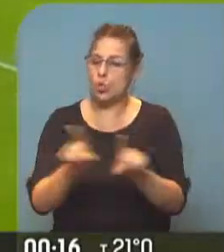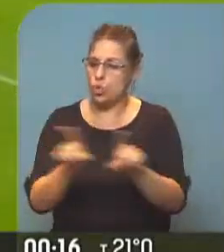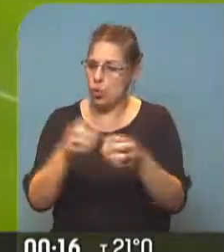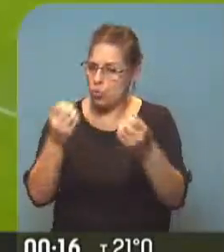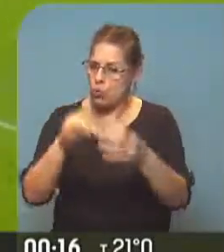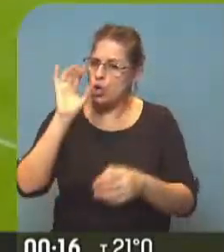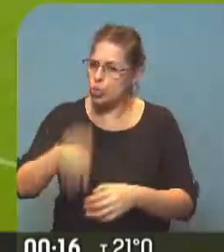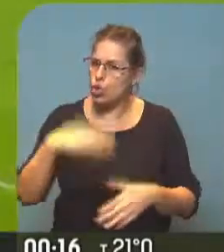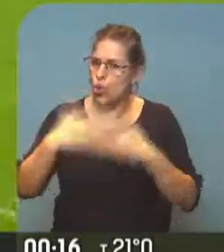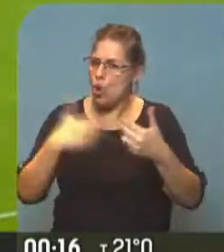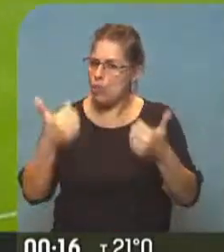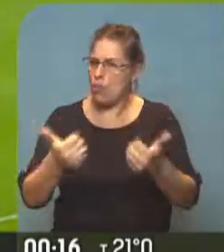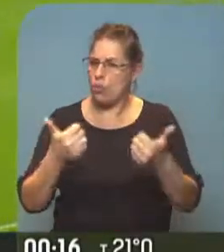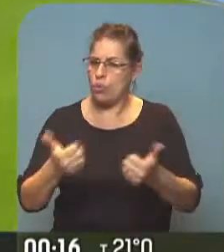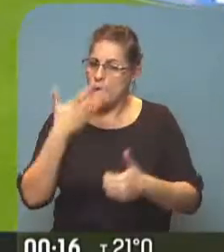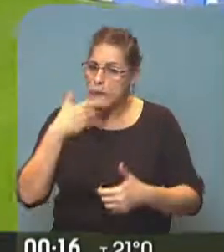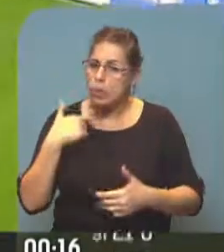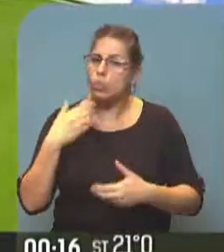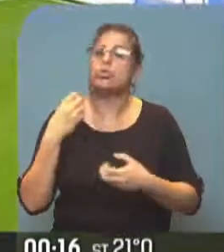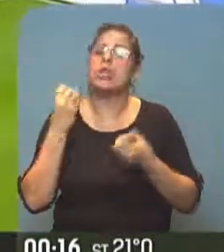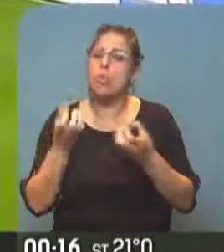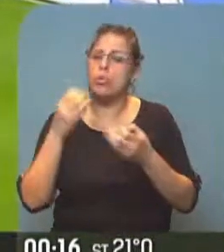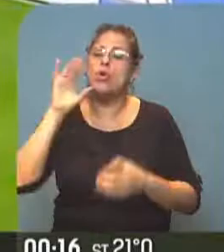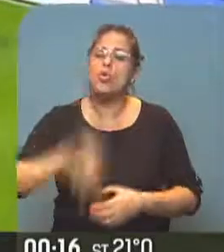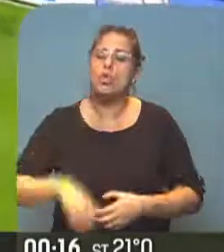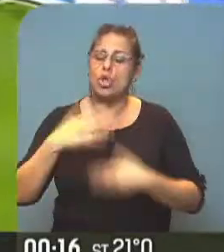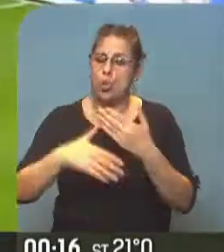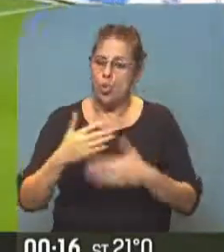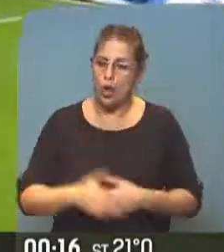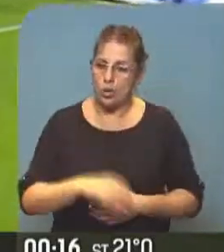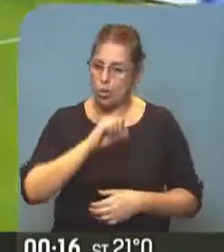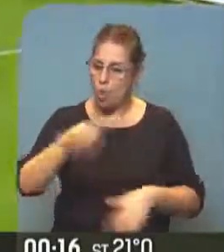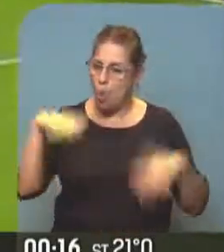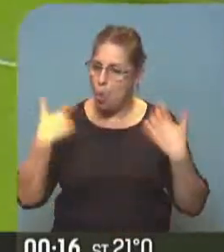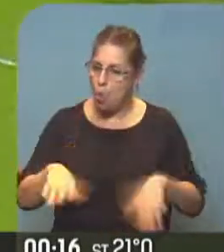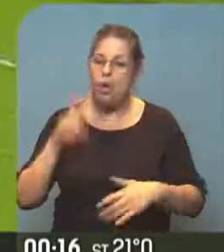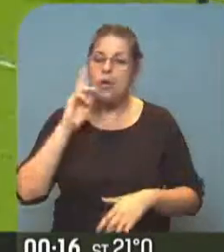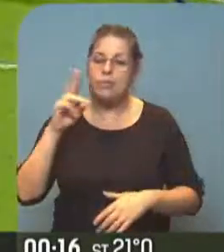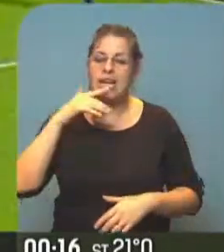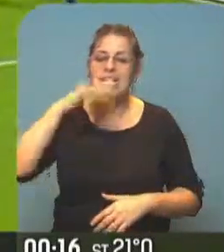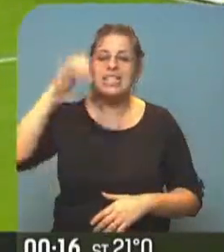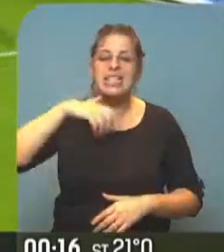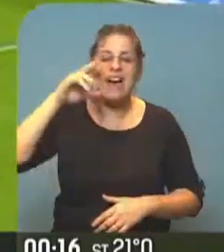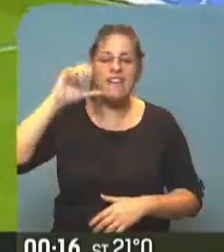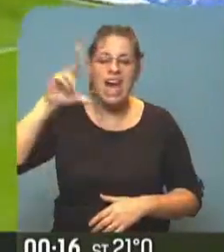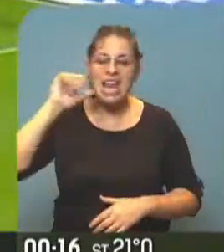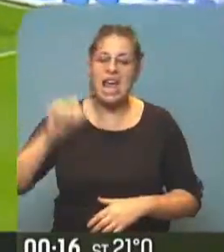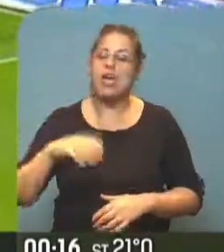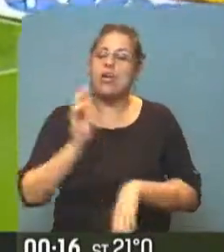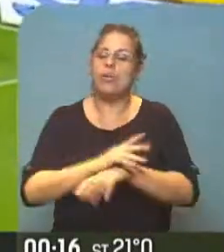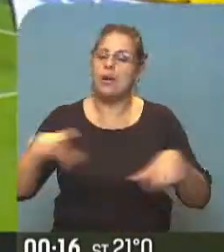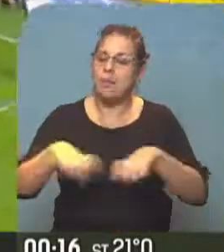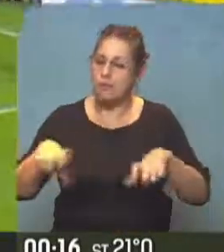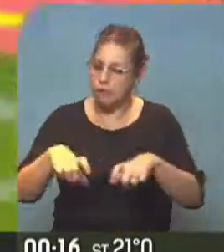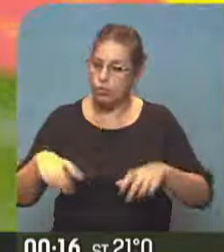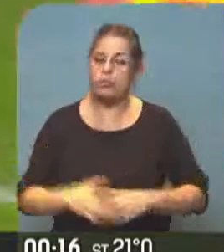jugó Unión, ¿eh? Me gustó cómo jugó Unión de entrada. Y este es un golazo. Observen Zavala. De Papi Fútbol el gol,